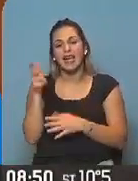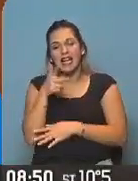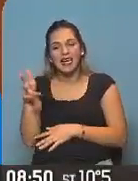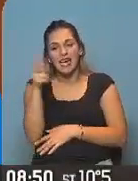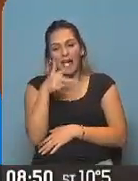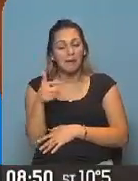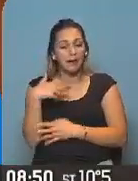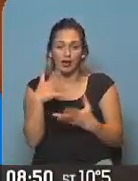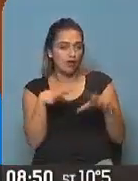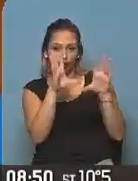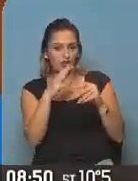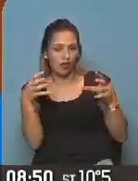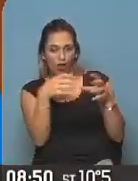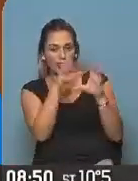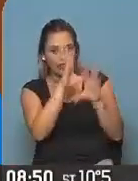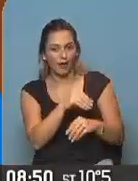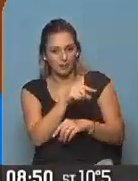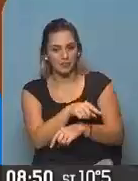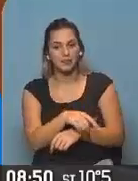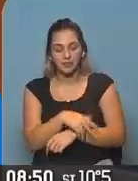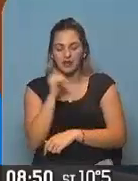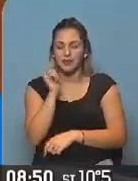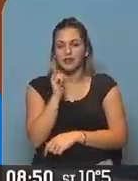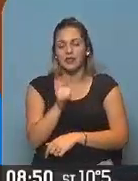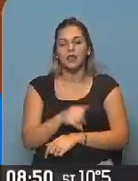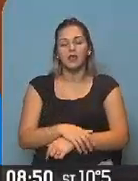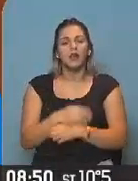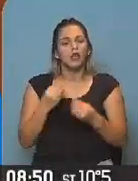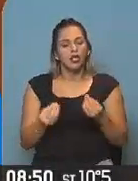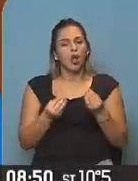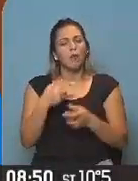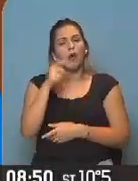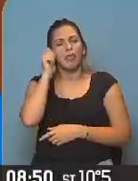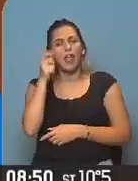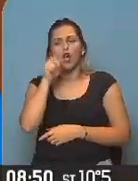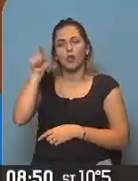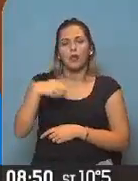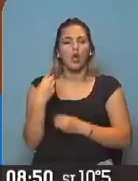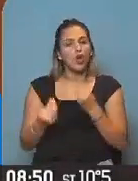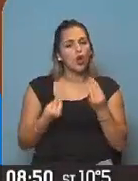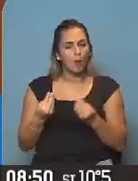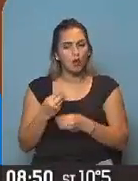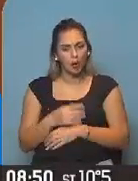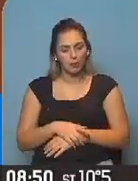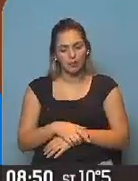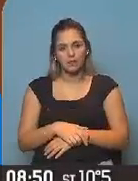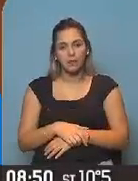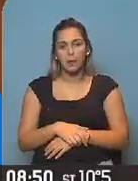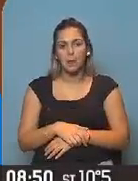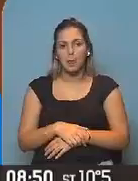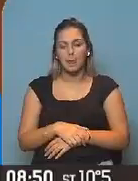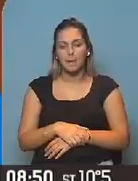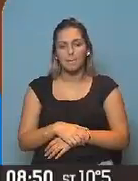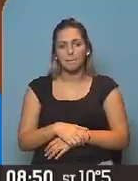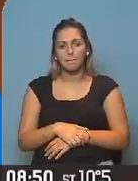el hombre todo en este proyecto al que le pusiste el hombro. Sí, exactamente. ¿Y cómo llega a vos y de qué se trata, para que le cuentes a la gente? Bueno, a